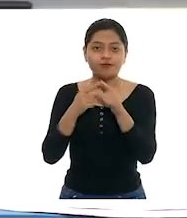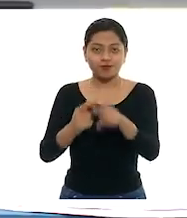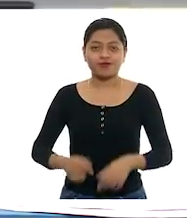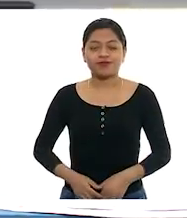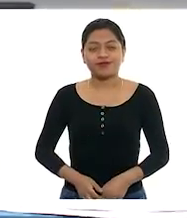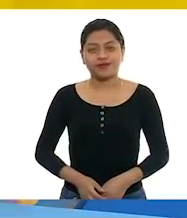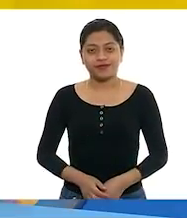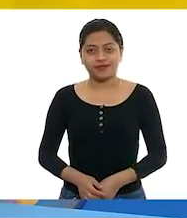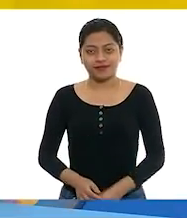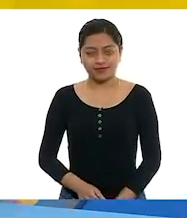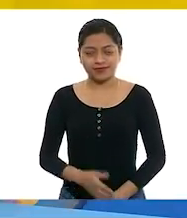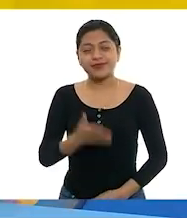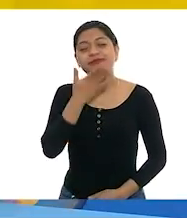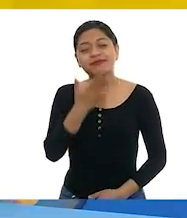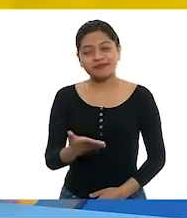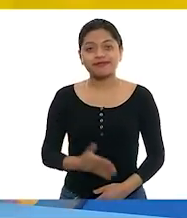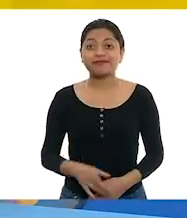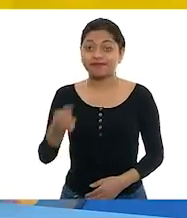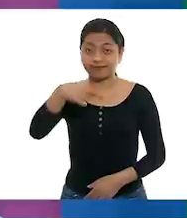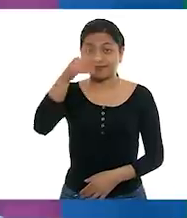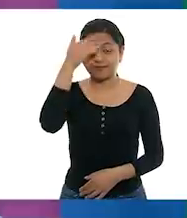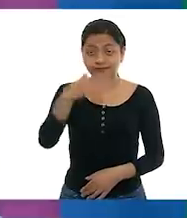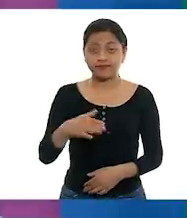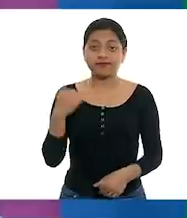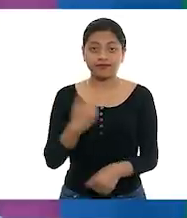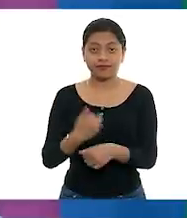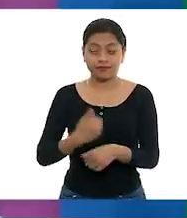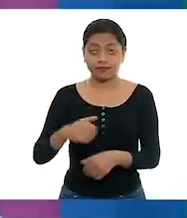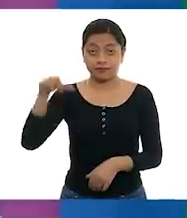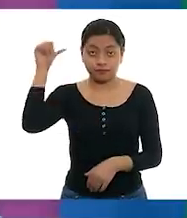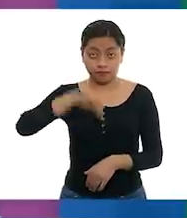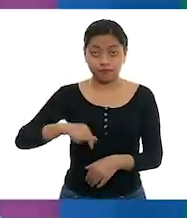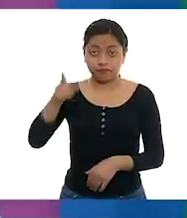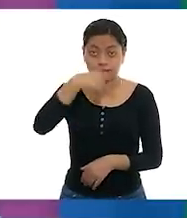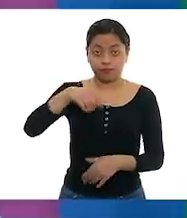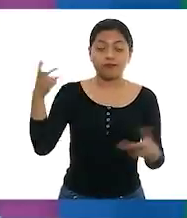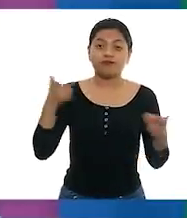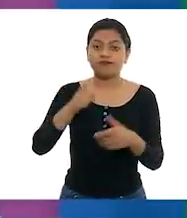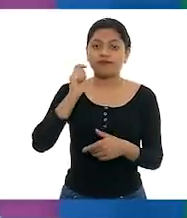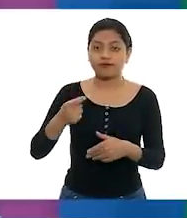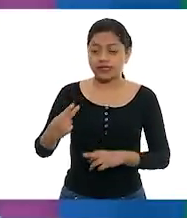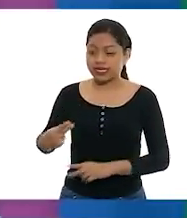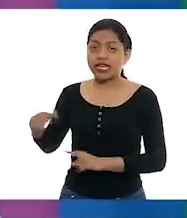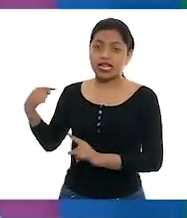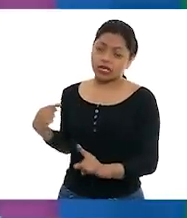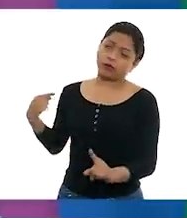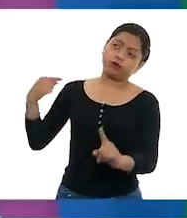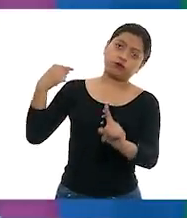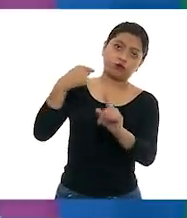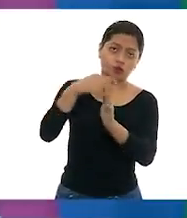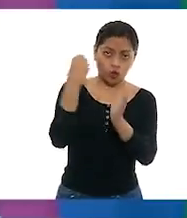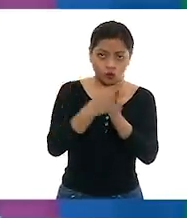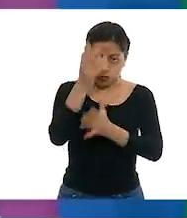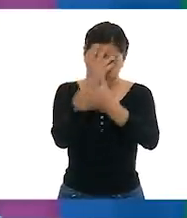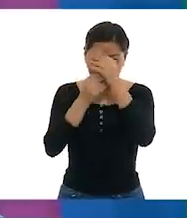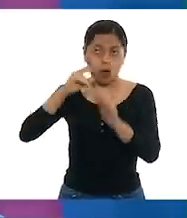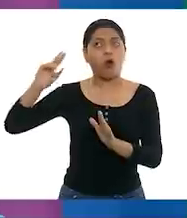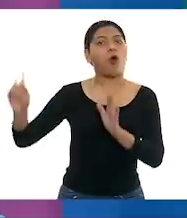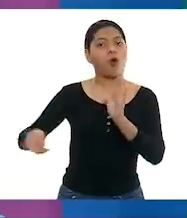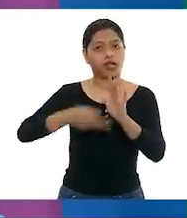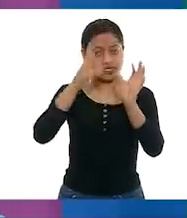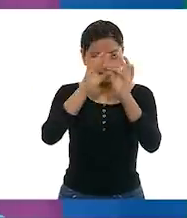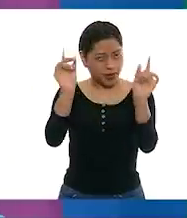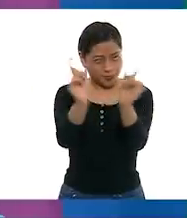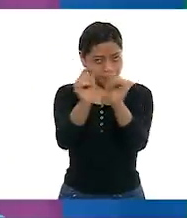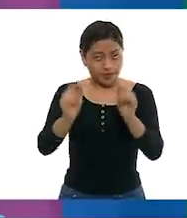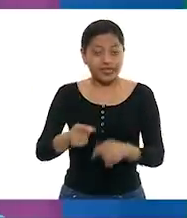aprendiendo. Pues Exacto. sí, saben, el día de hoy haremos un repaso de algunos temas que vimos en clases pasadas, pero eso no quiere decir que vamos